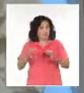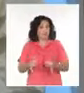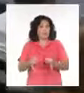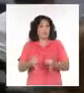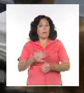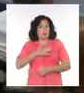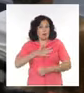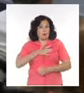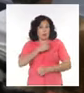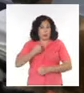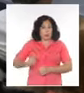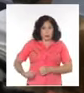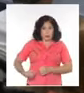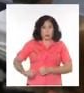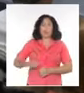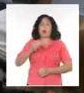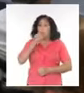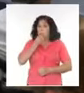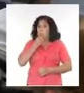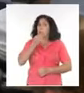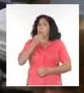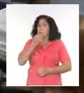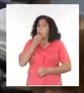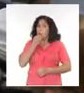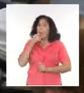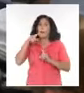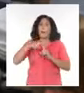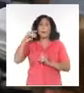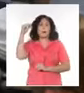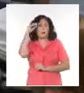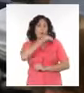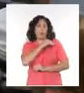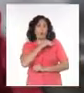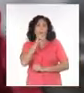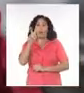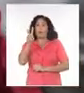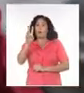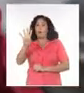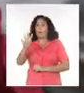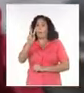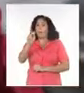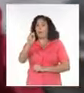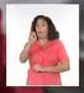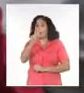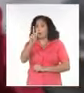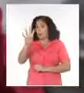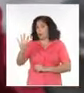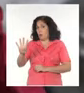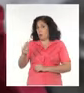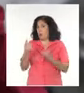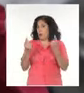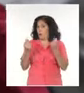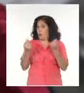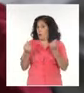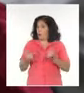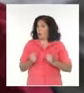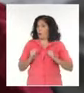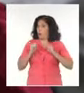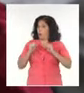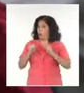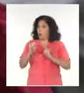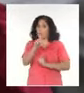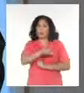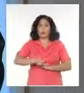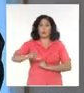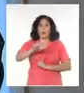ese país puede llegar a ser plenamente moderno para 2049, la resiliencia económica de un sistema socialista